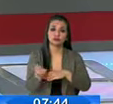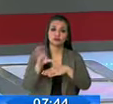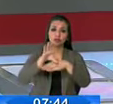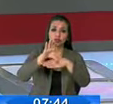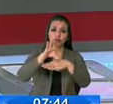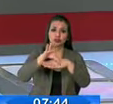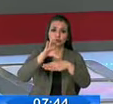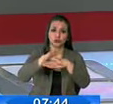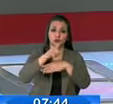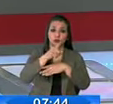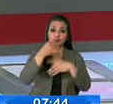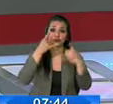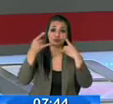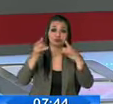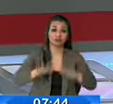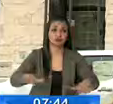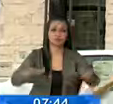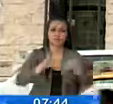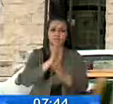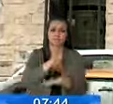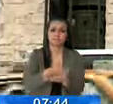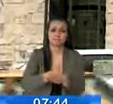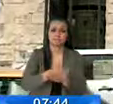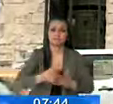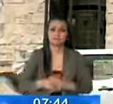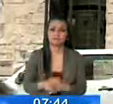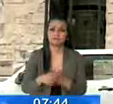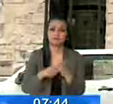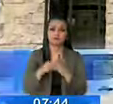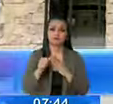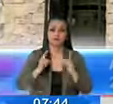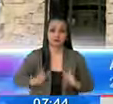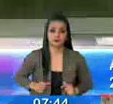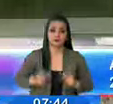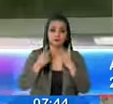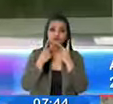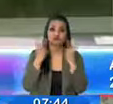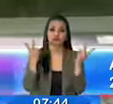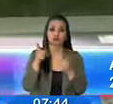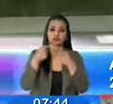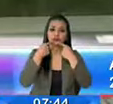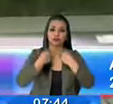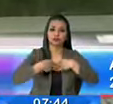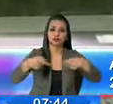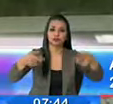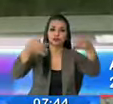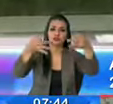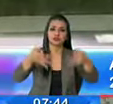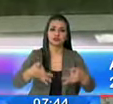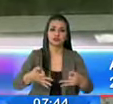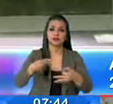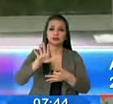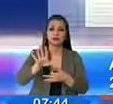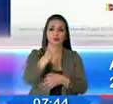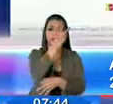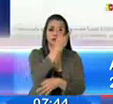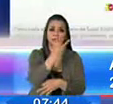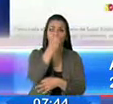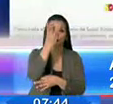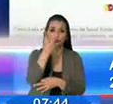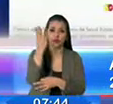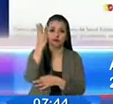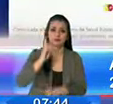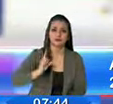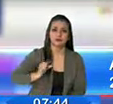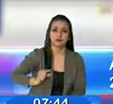evitar mayores contagios. Veamos. Así lo informó el Ministerio de Salud Pública a través de un comunicado oficial en su página web, en el que detalla